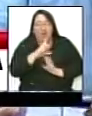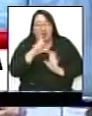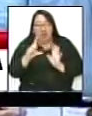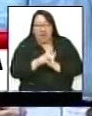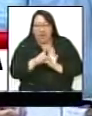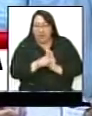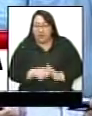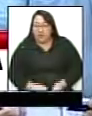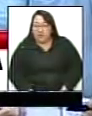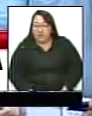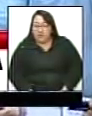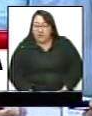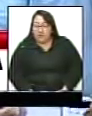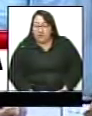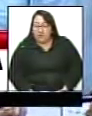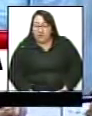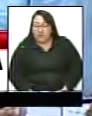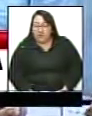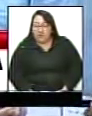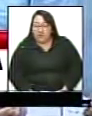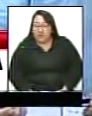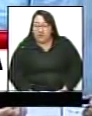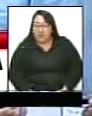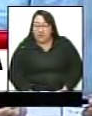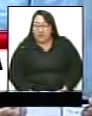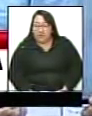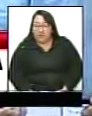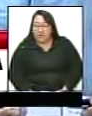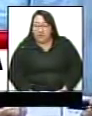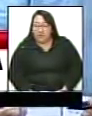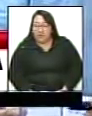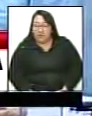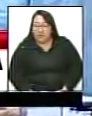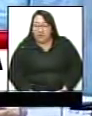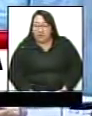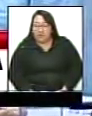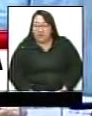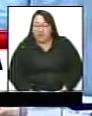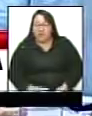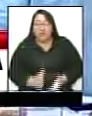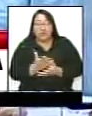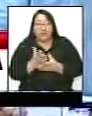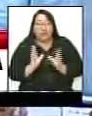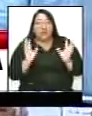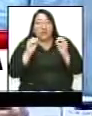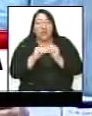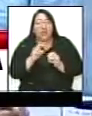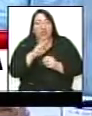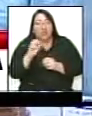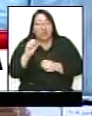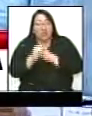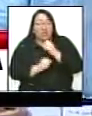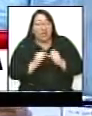que creo que en este caso compartimos en ambos sectores, de por lo menos llegar al bicentenario